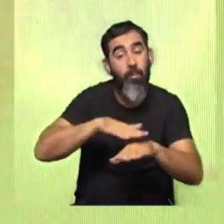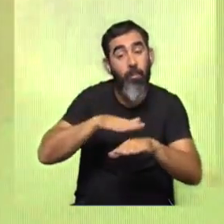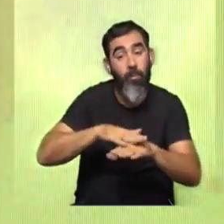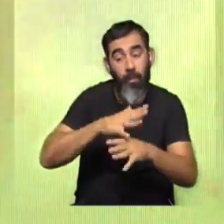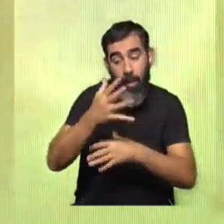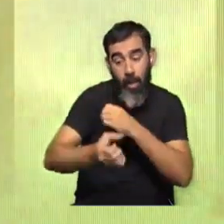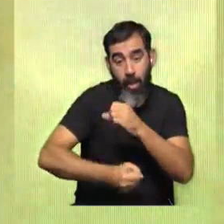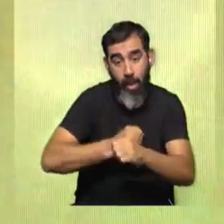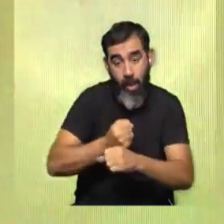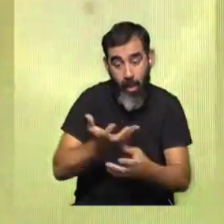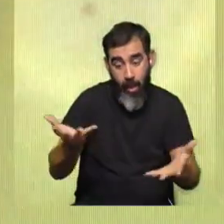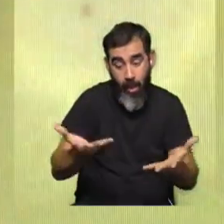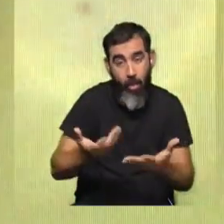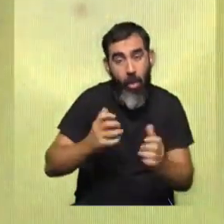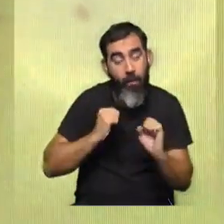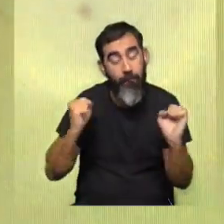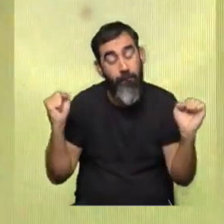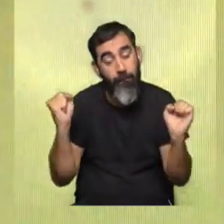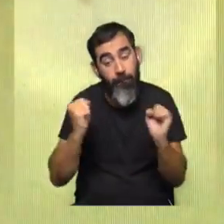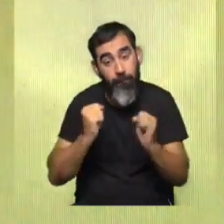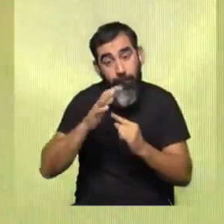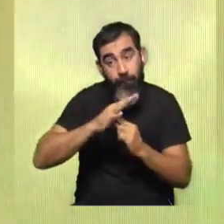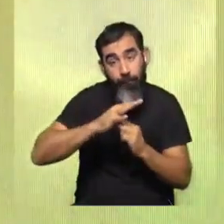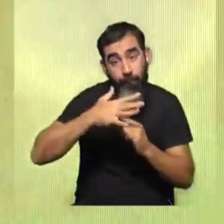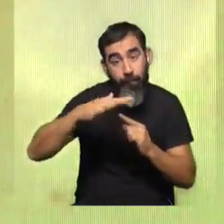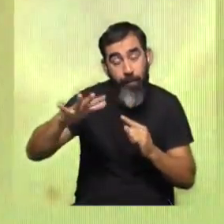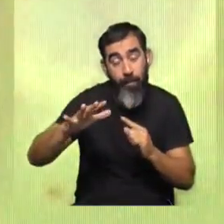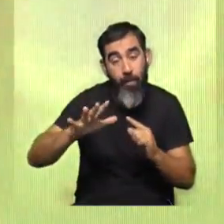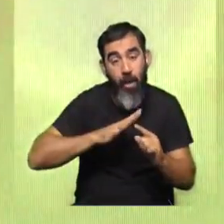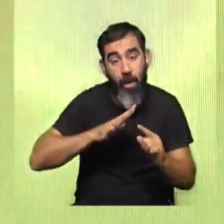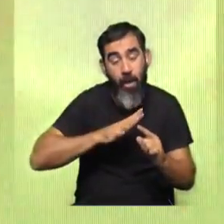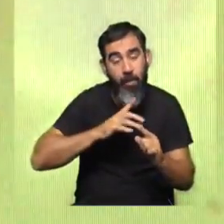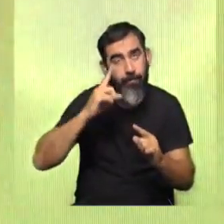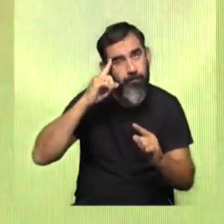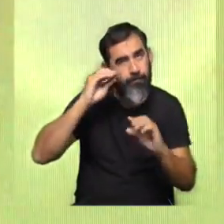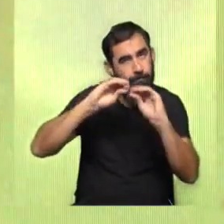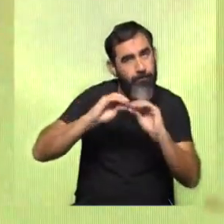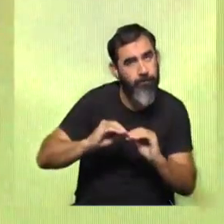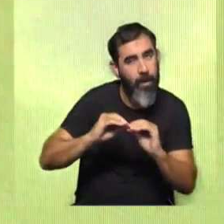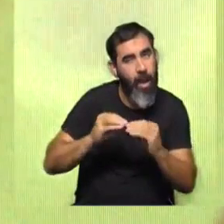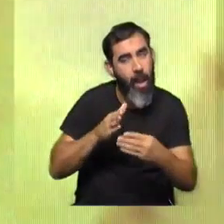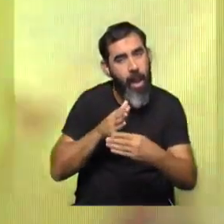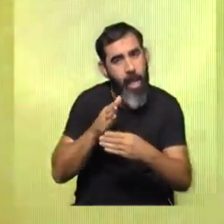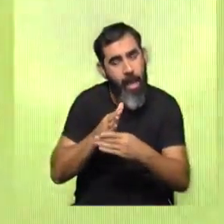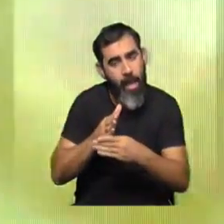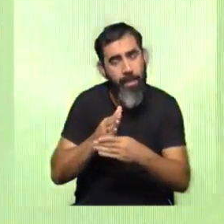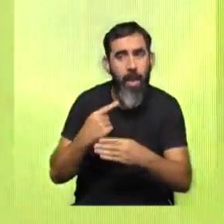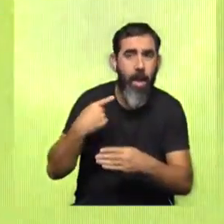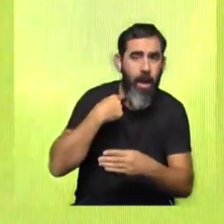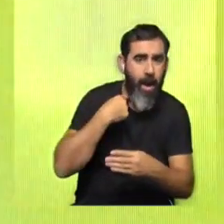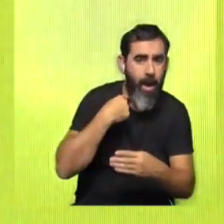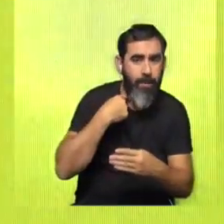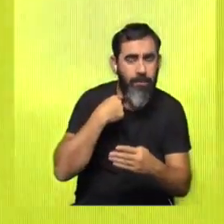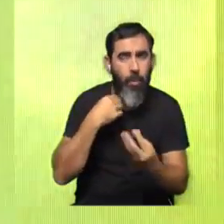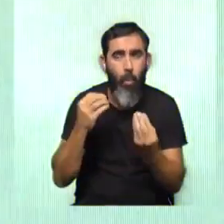estamos, porque está empezando a hacer frío y uno empieza a sacar la cuenta, si estufa leña, si estufa gas, si sistema